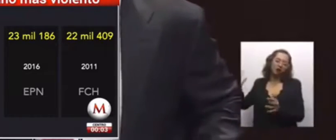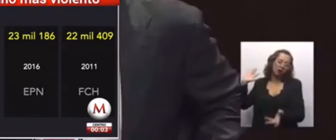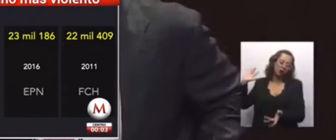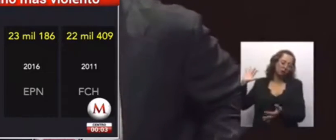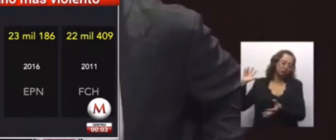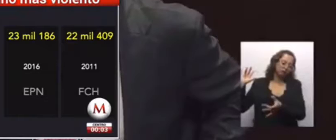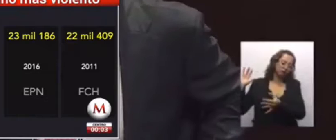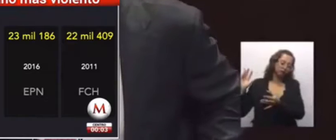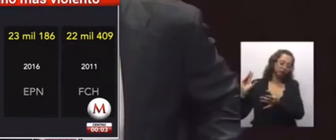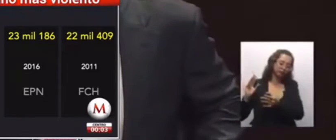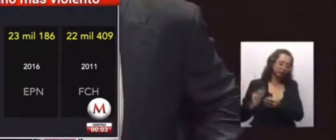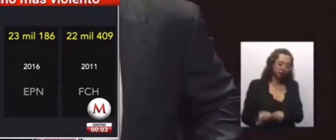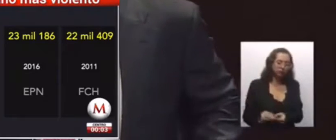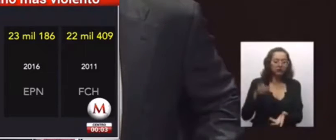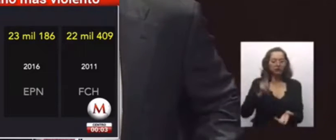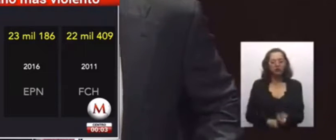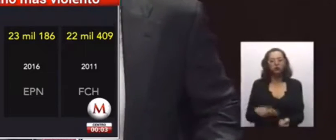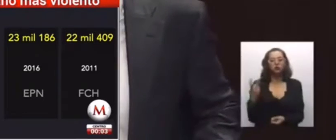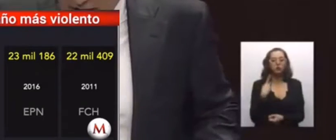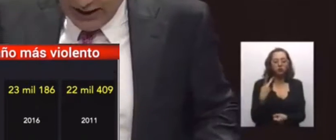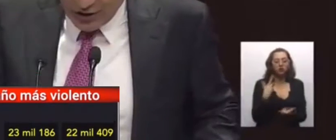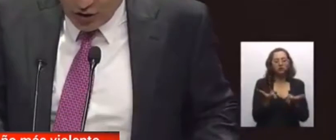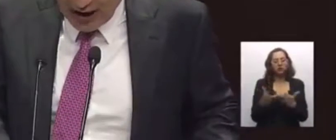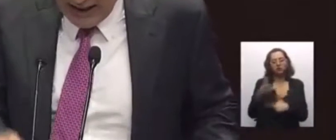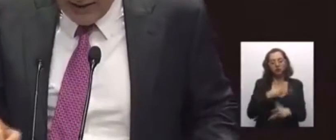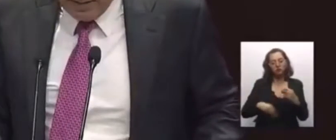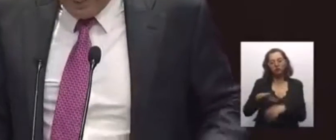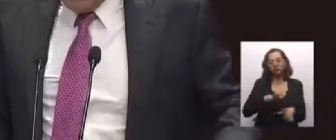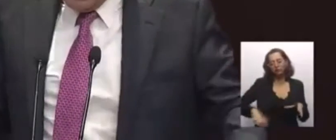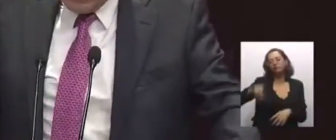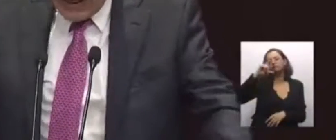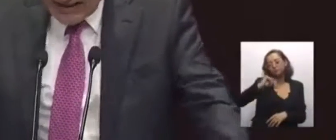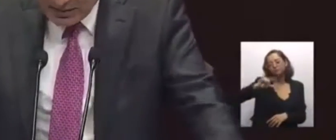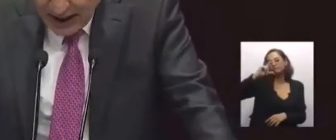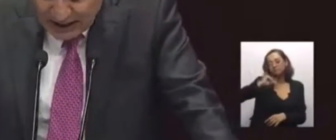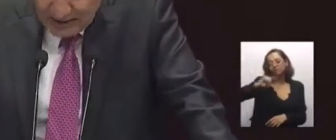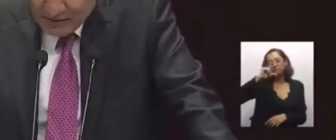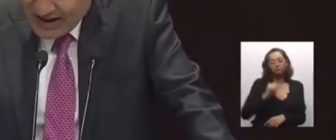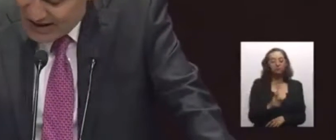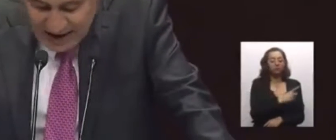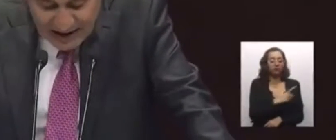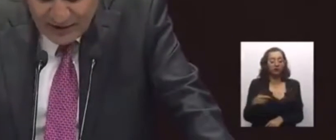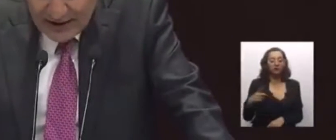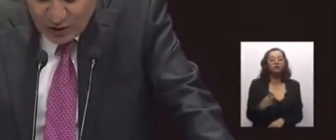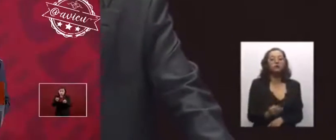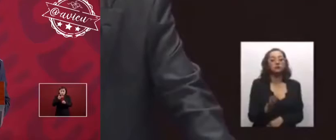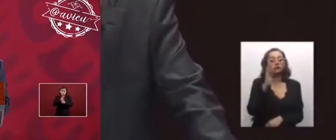de nuestro modelo político, económico y social. Hay que aceptar,